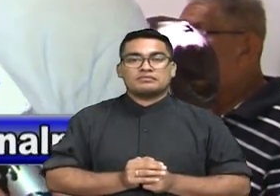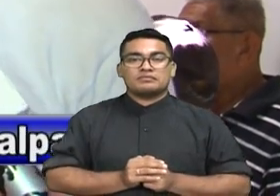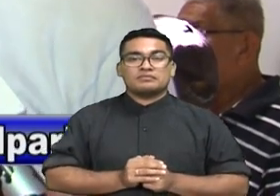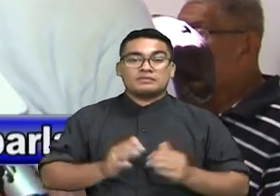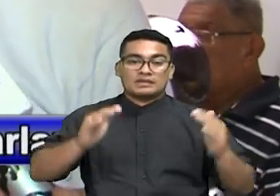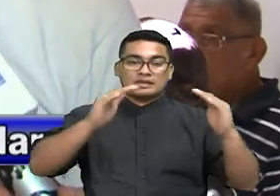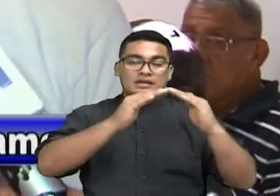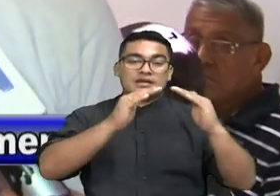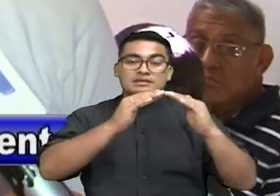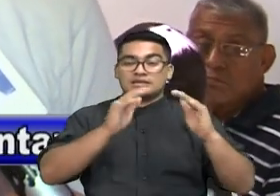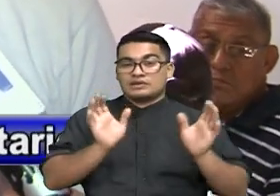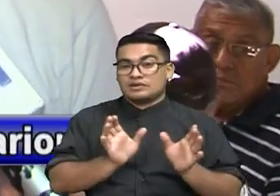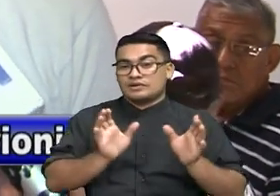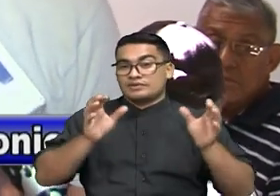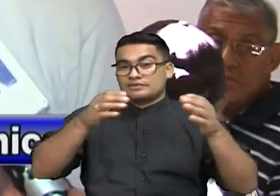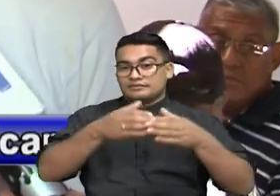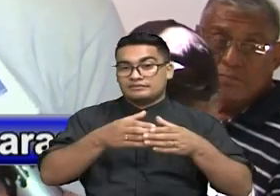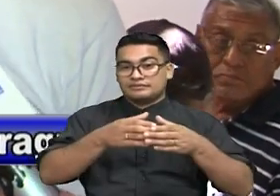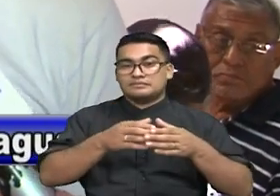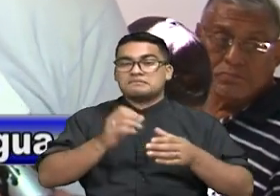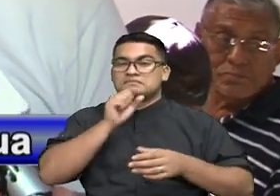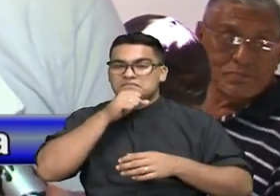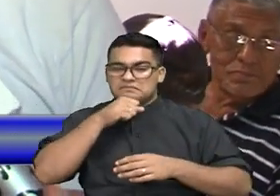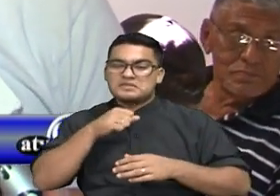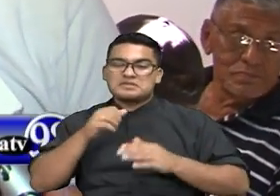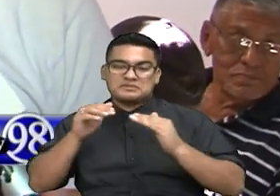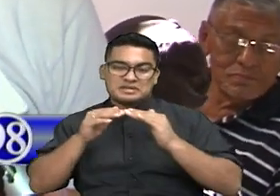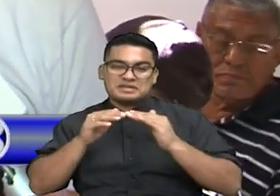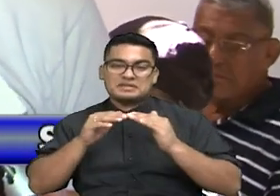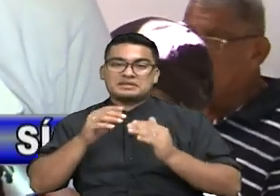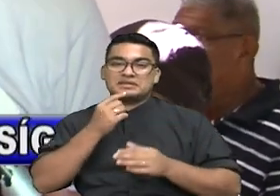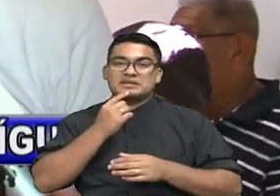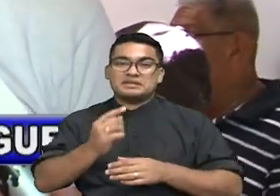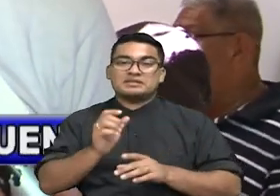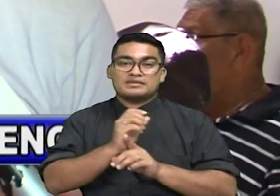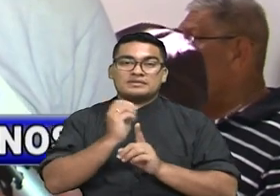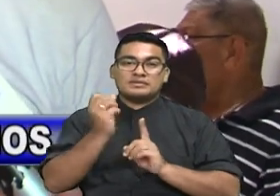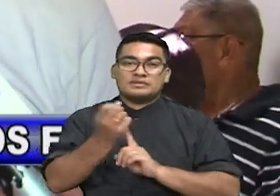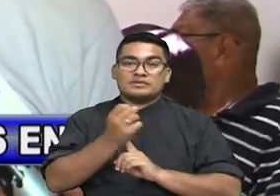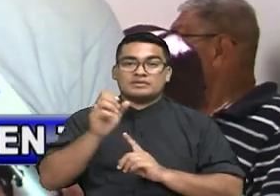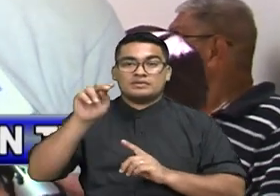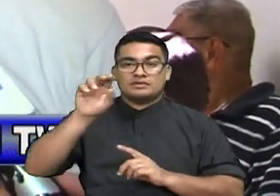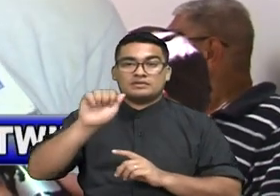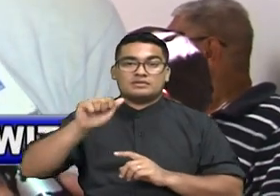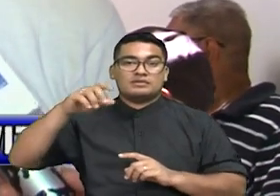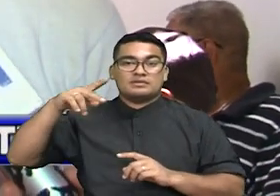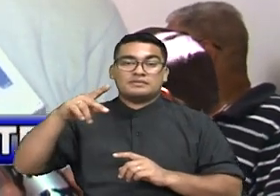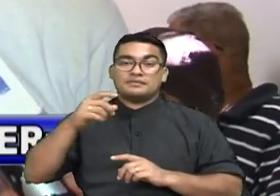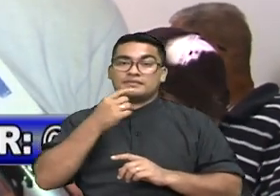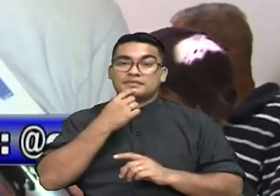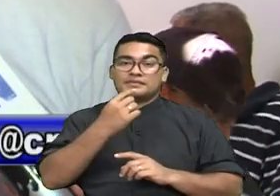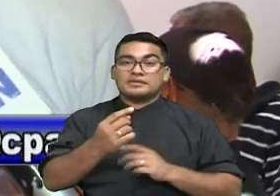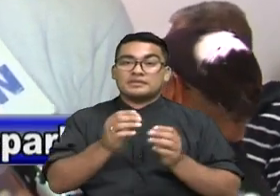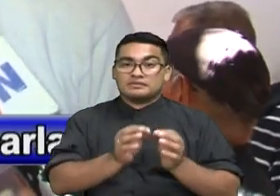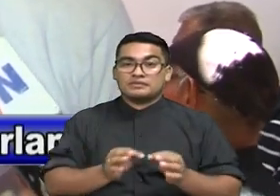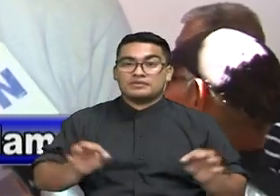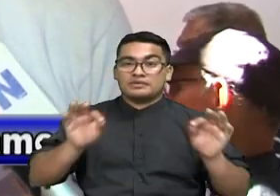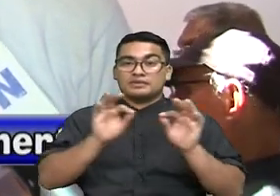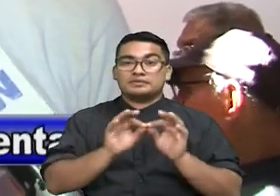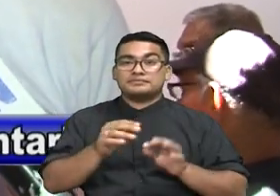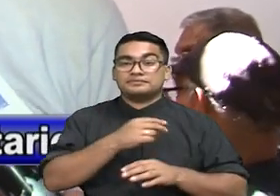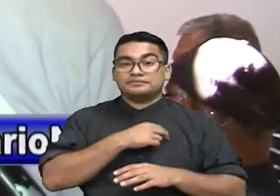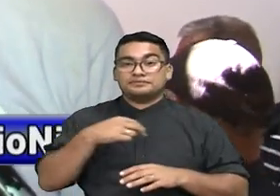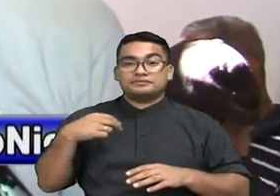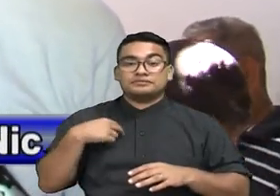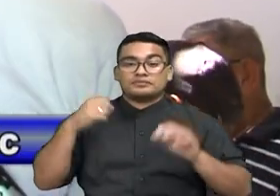las casas club, los asilos de ancianos también y también la organización UNAM, que es una parte también de una manera de